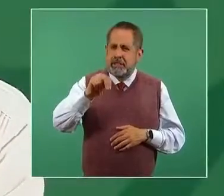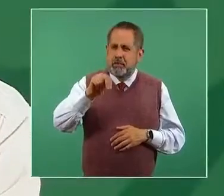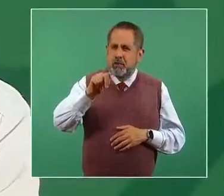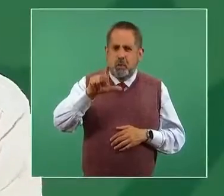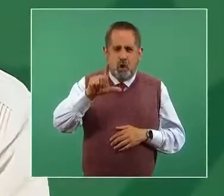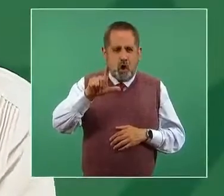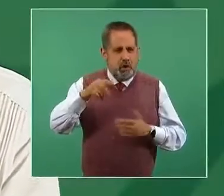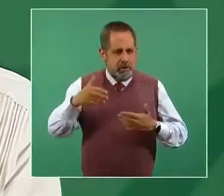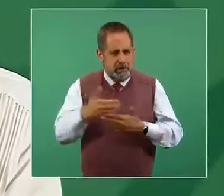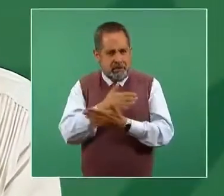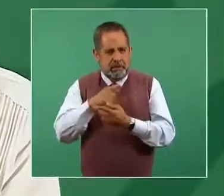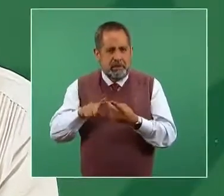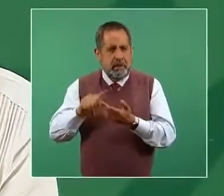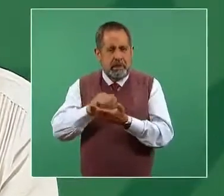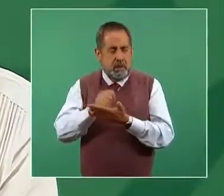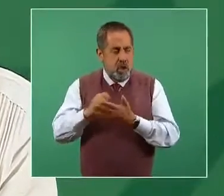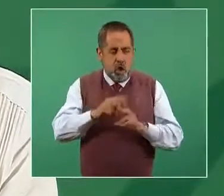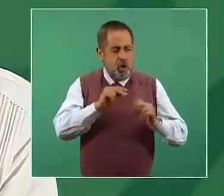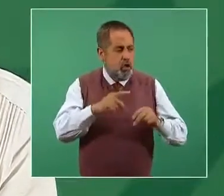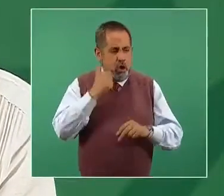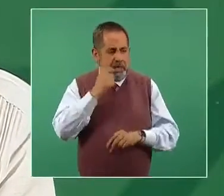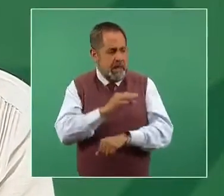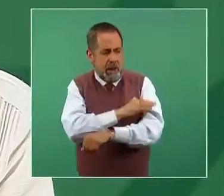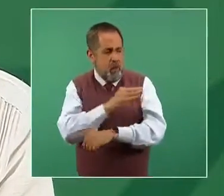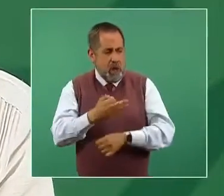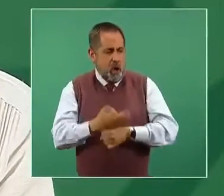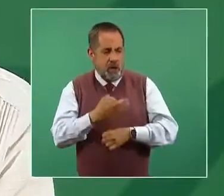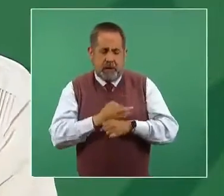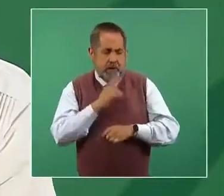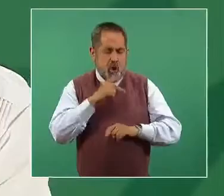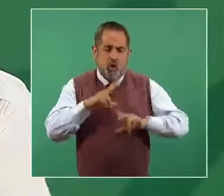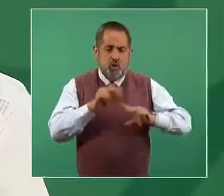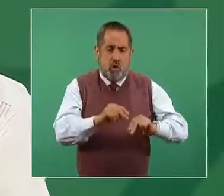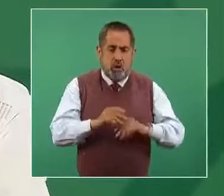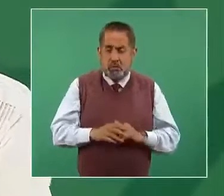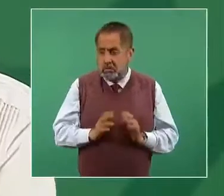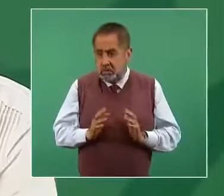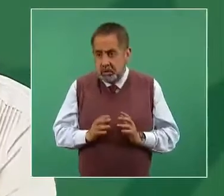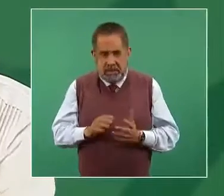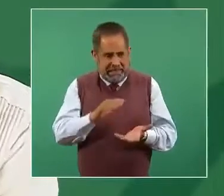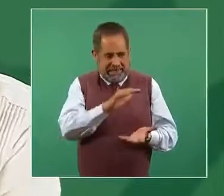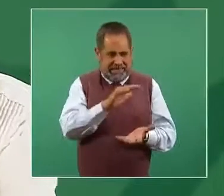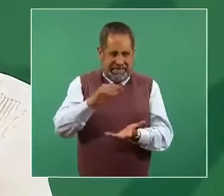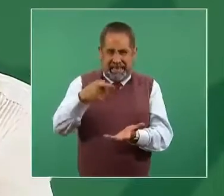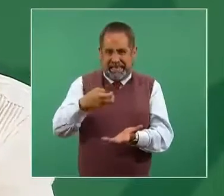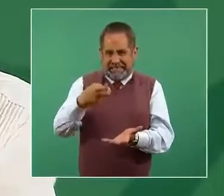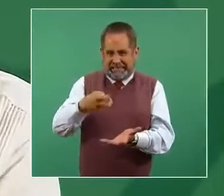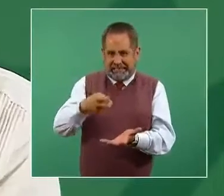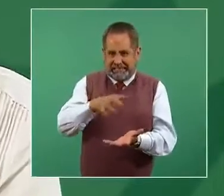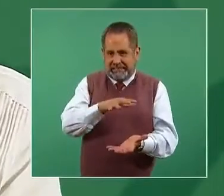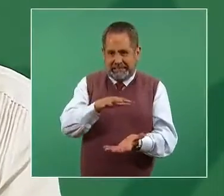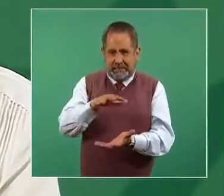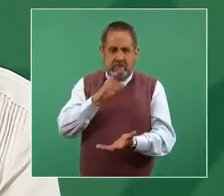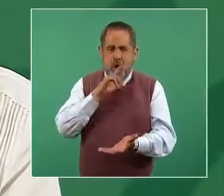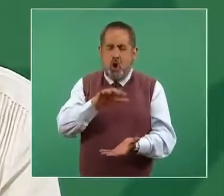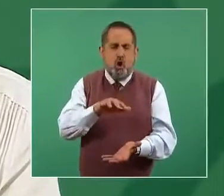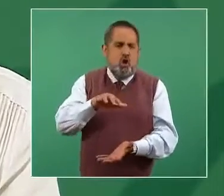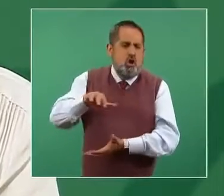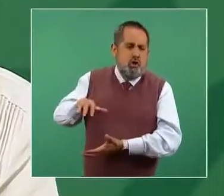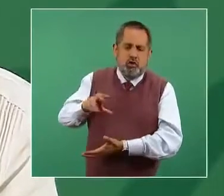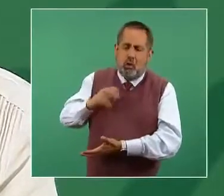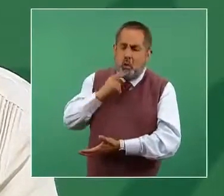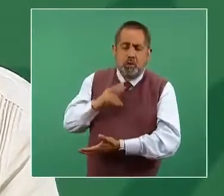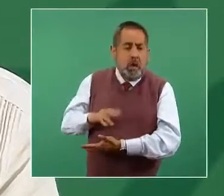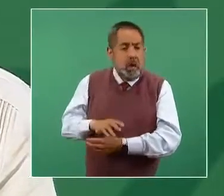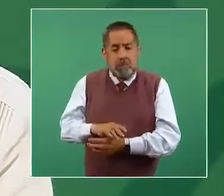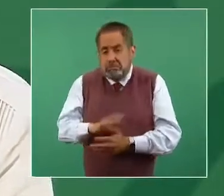neoleoneses y los tamaulipecos no se vacunen por ahora, por lo menos la cantidad de dosis que prefieren ellos no